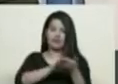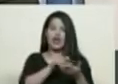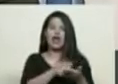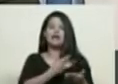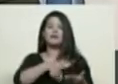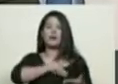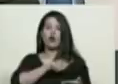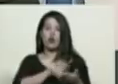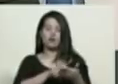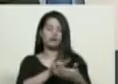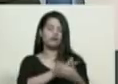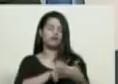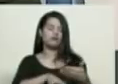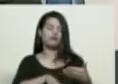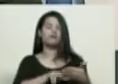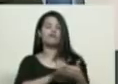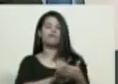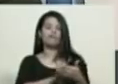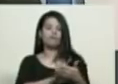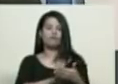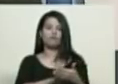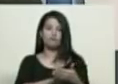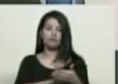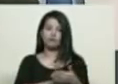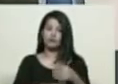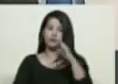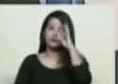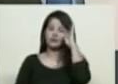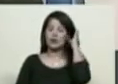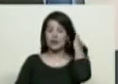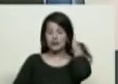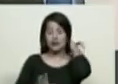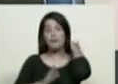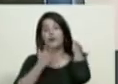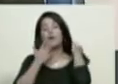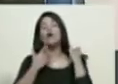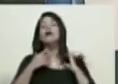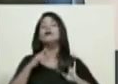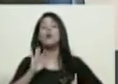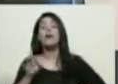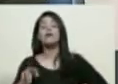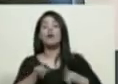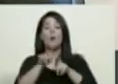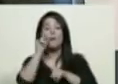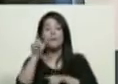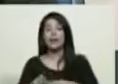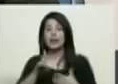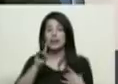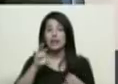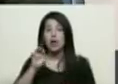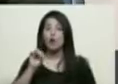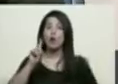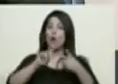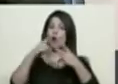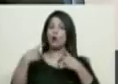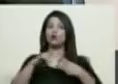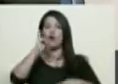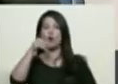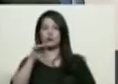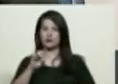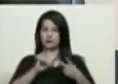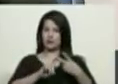llevado obviamente a que aparte de las privativas dijo salazar carreño josé enrique long o